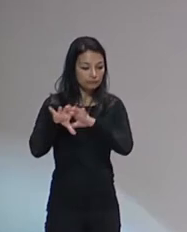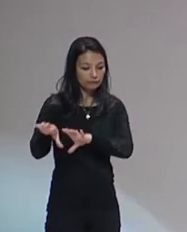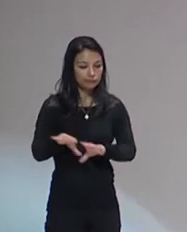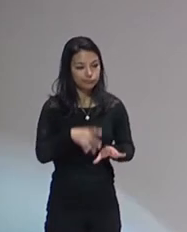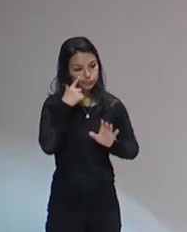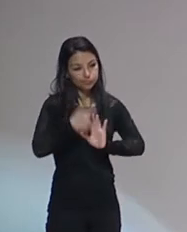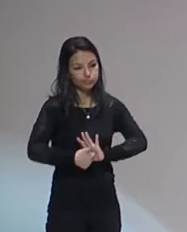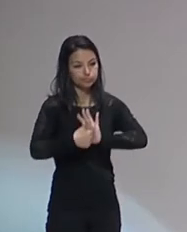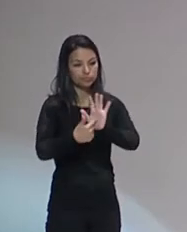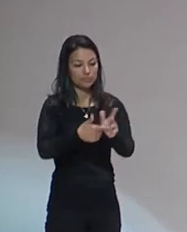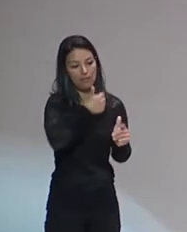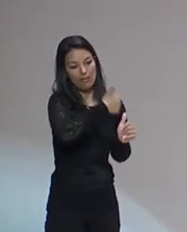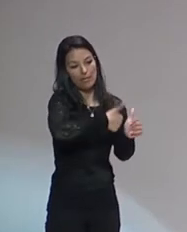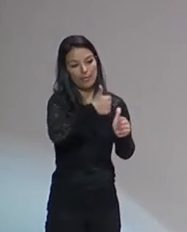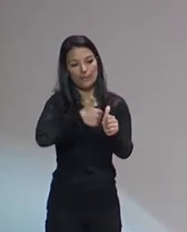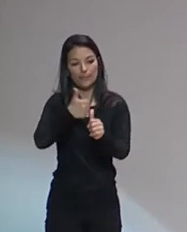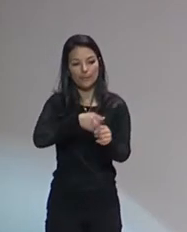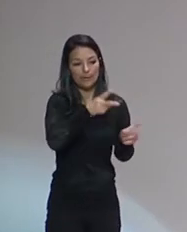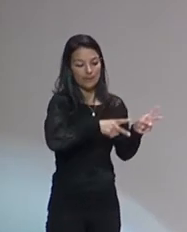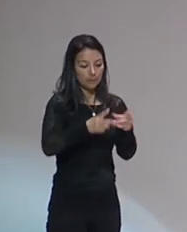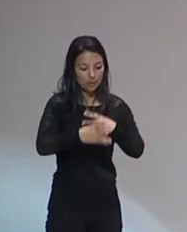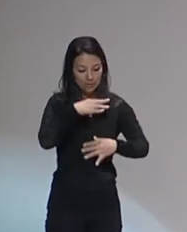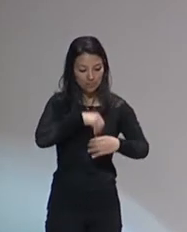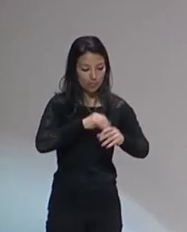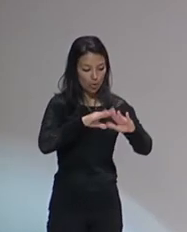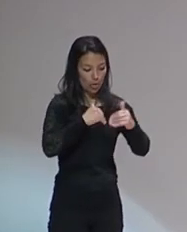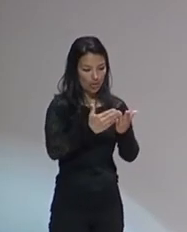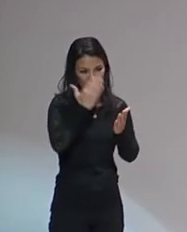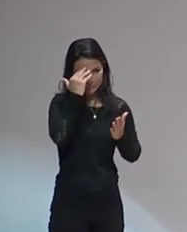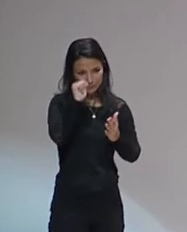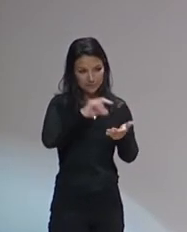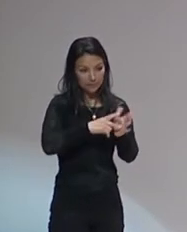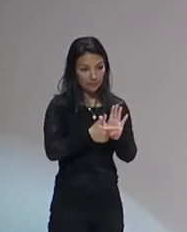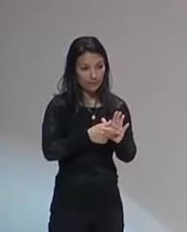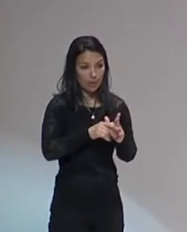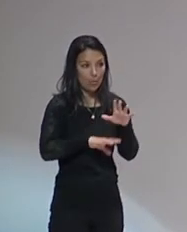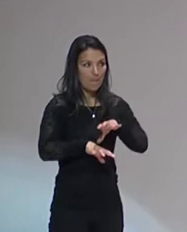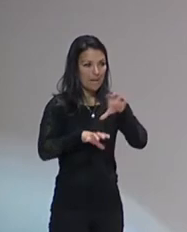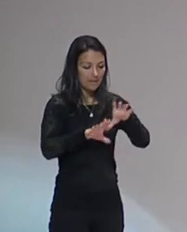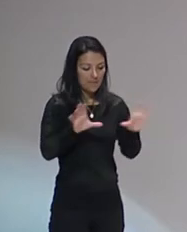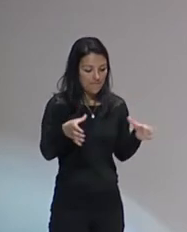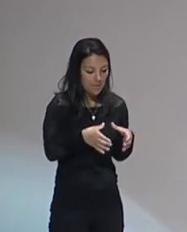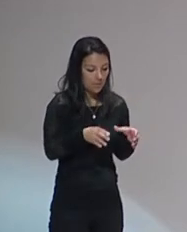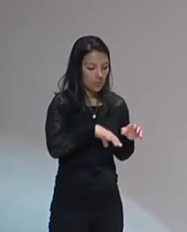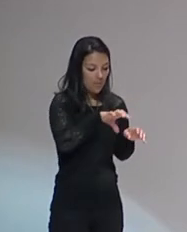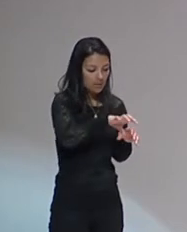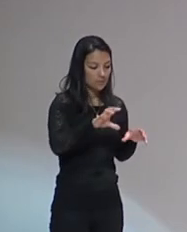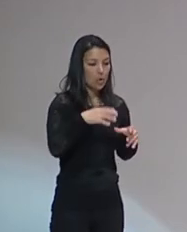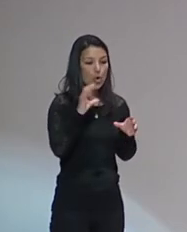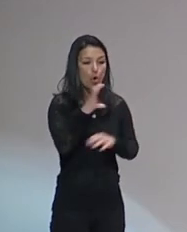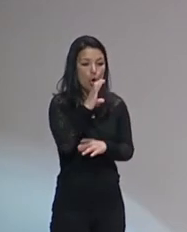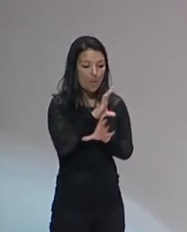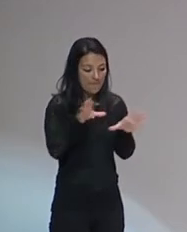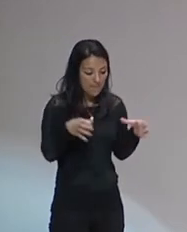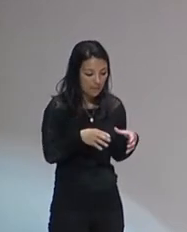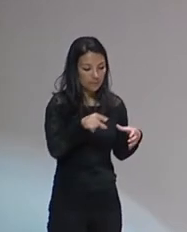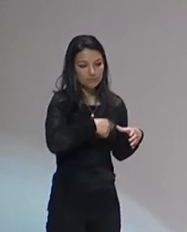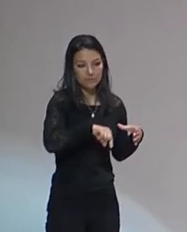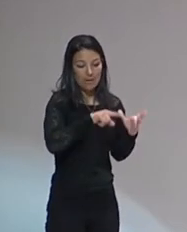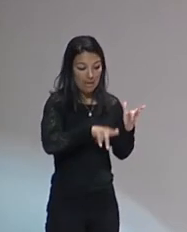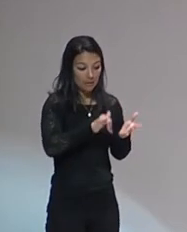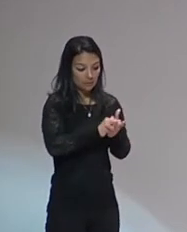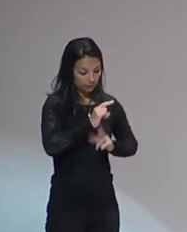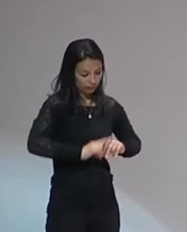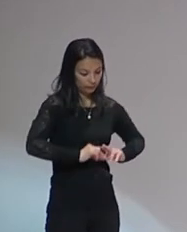hacemos parte de las comunidades educativas, que son los pequeños países, que son las pequeñas Colombias que